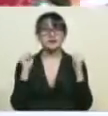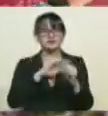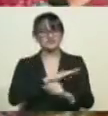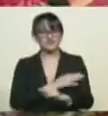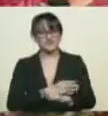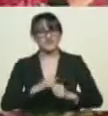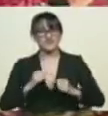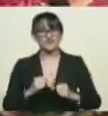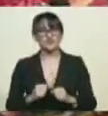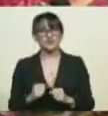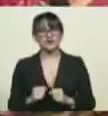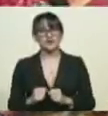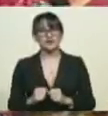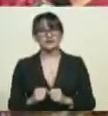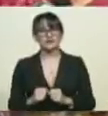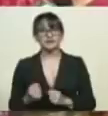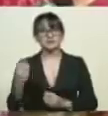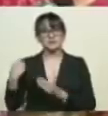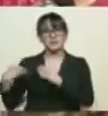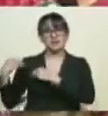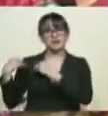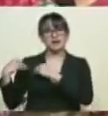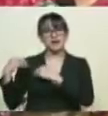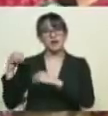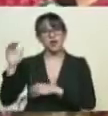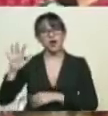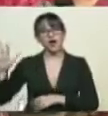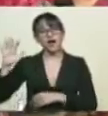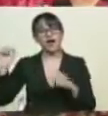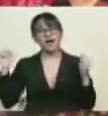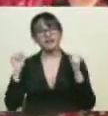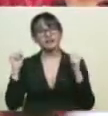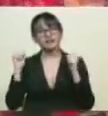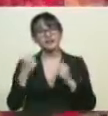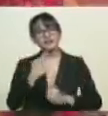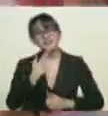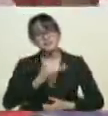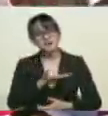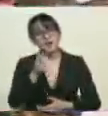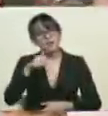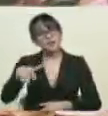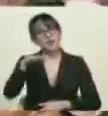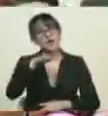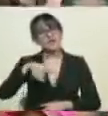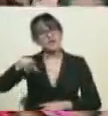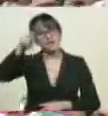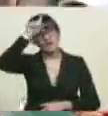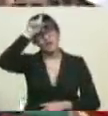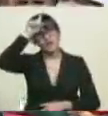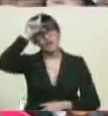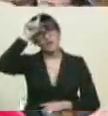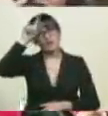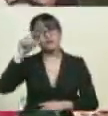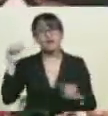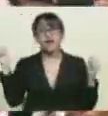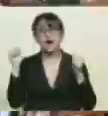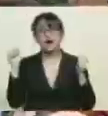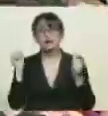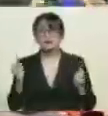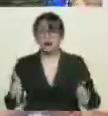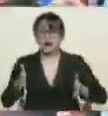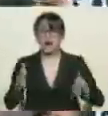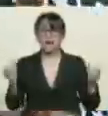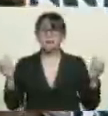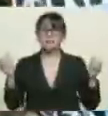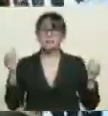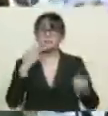repotenciado. Y me dijeron en los Andes, dígale al pueblo de Falcón que en los Andes gana Maduro.